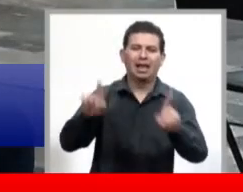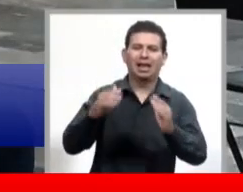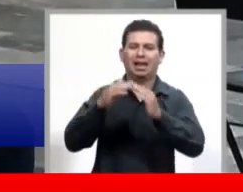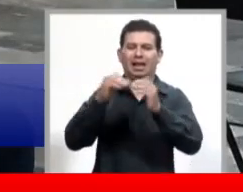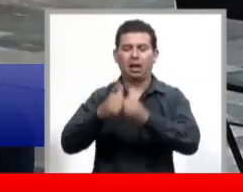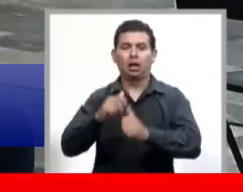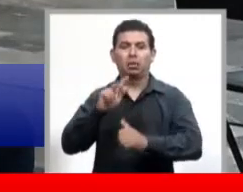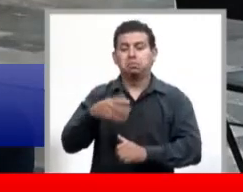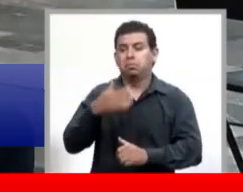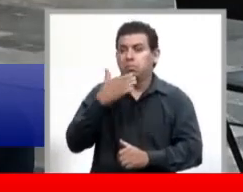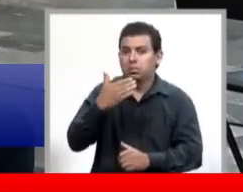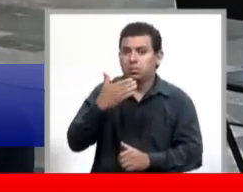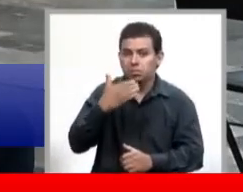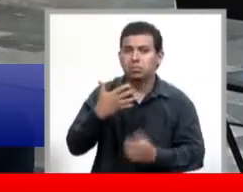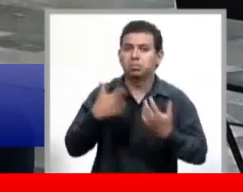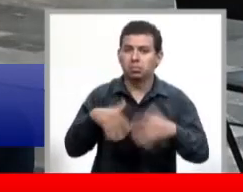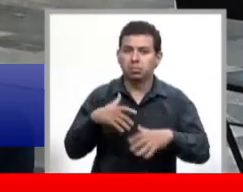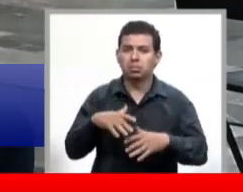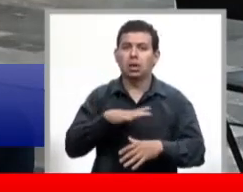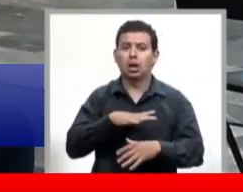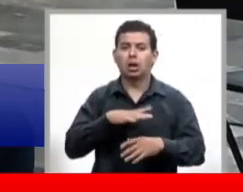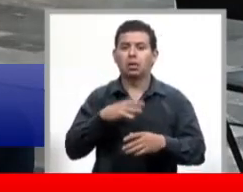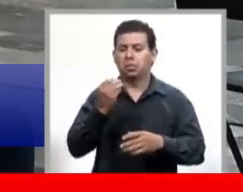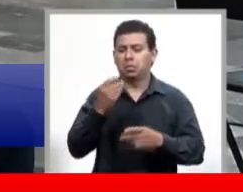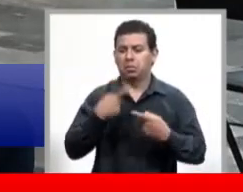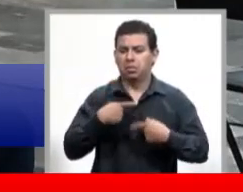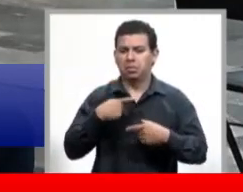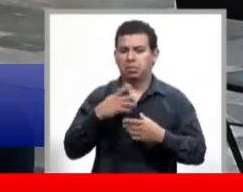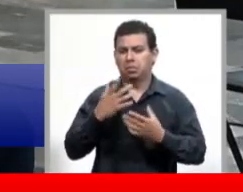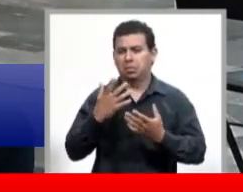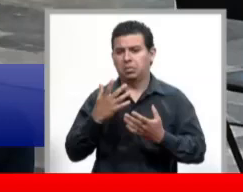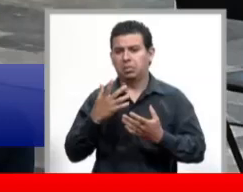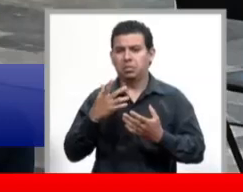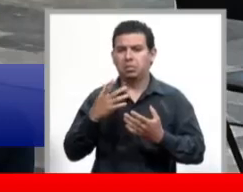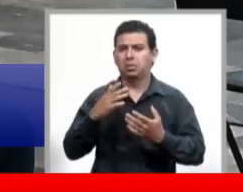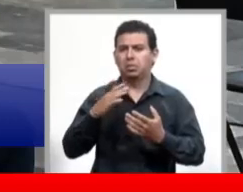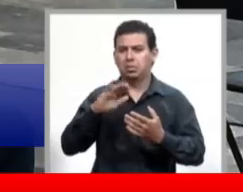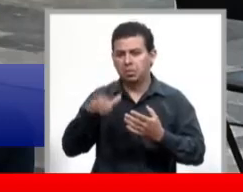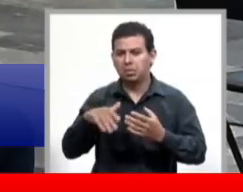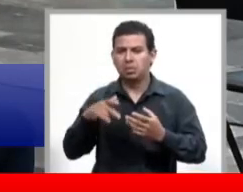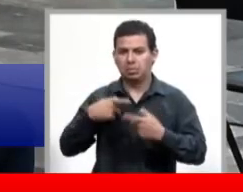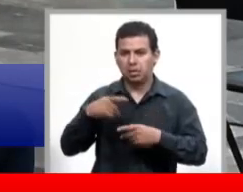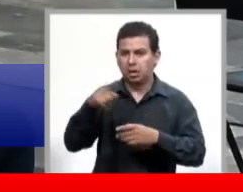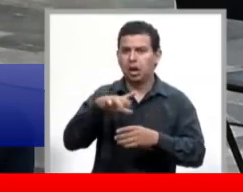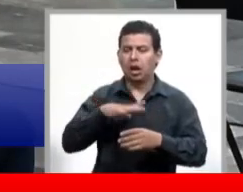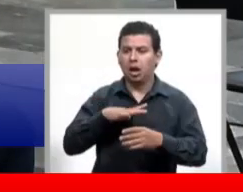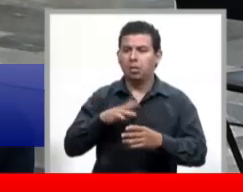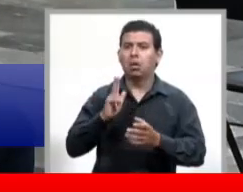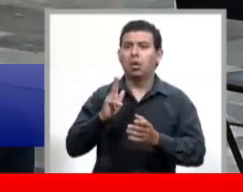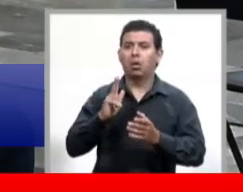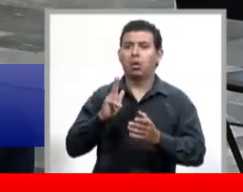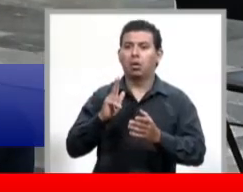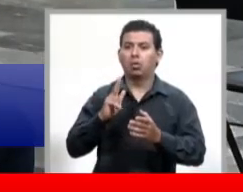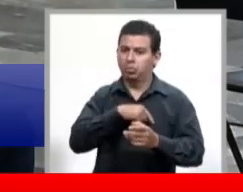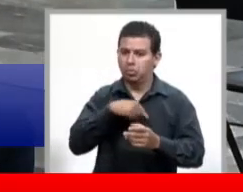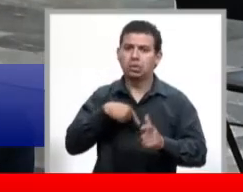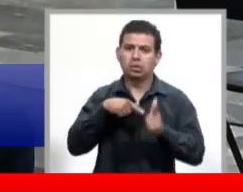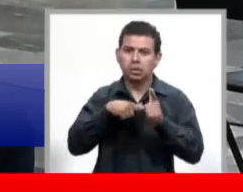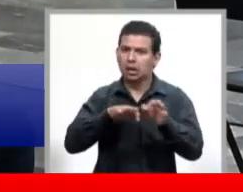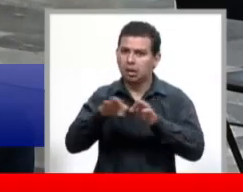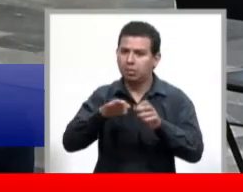Lamentablemente hemos tenido 9 defunciones, más sentido pésame a las familias, pero a medida que